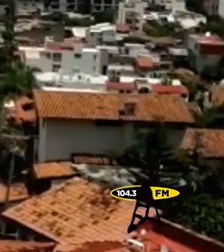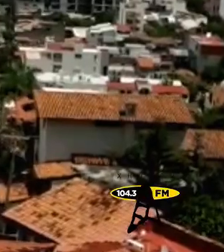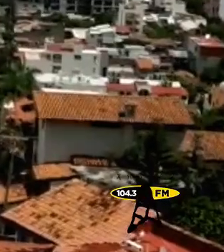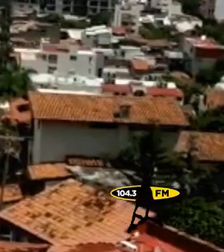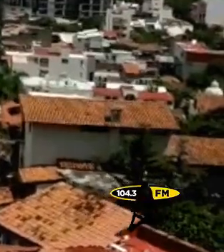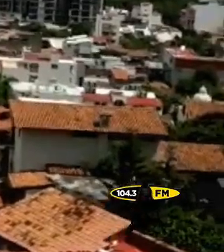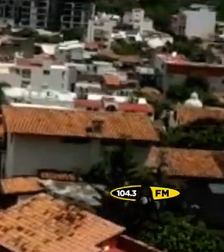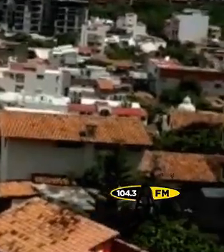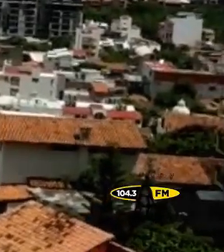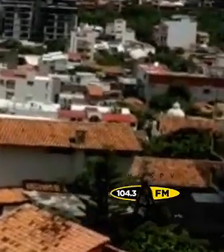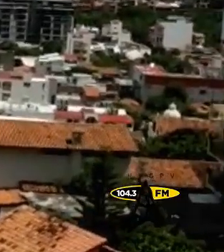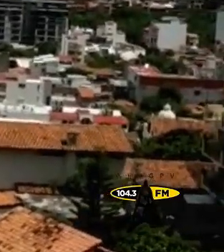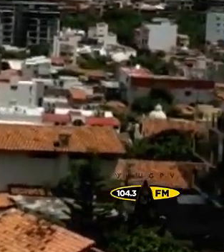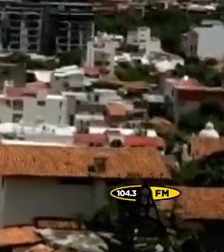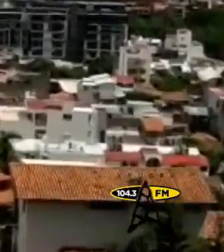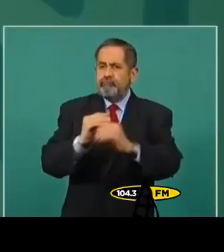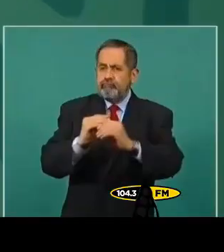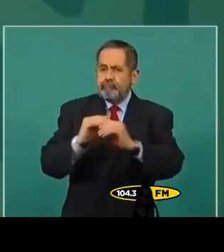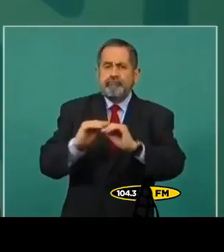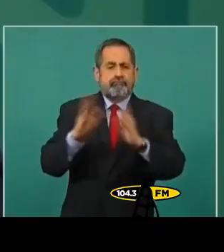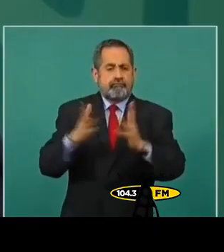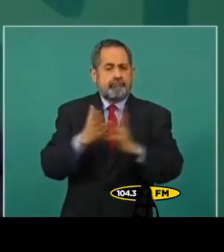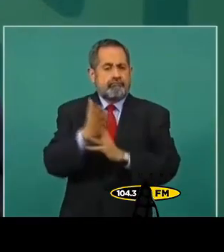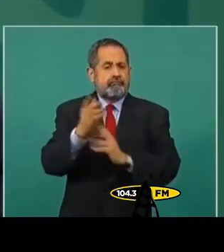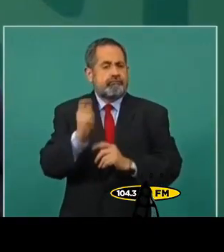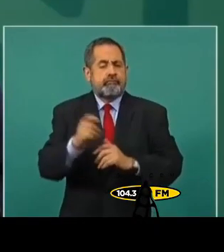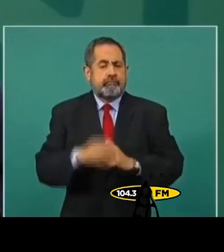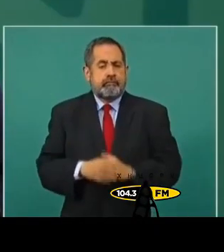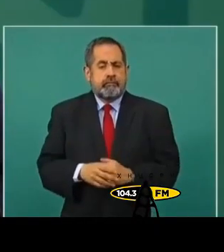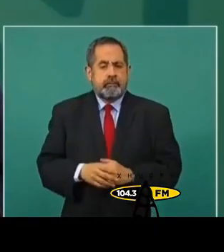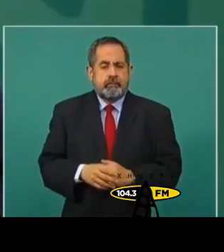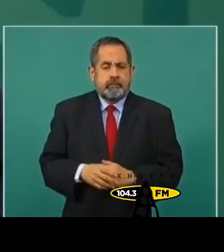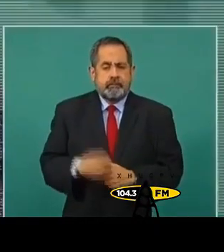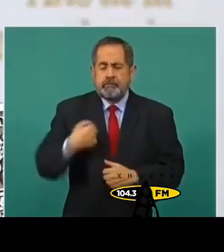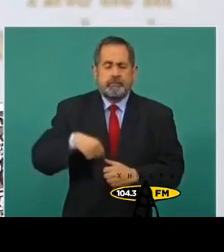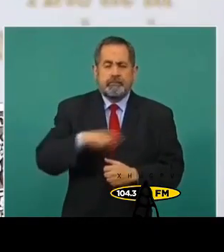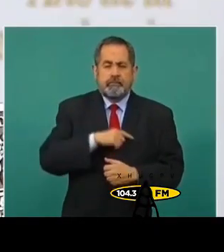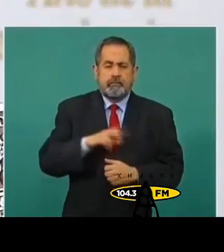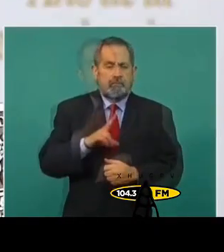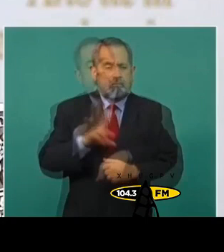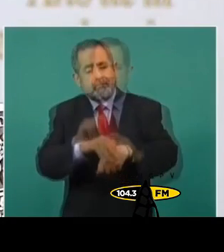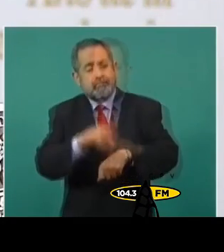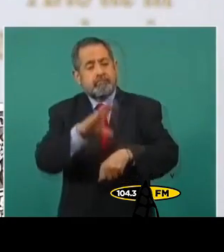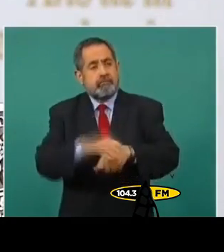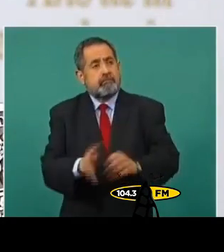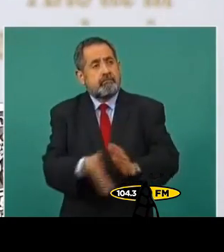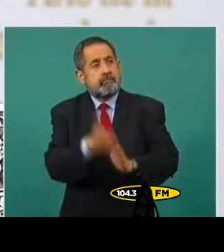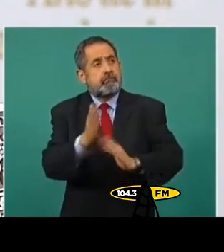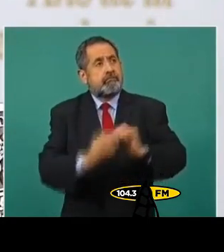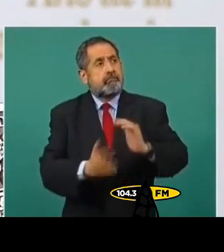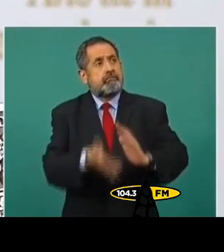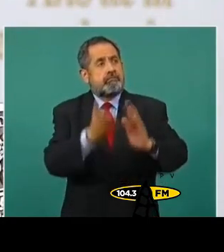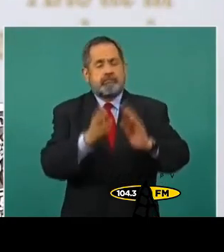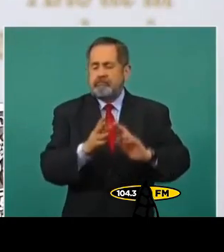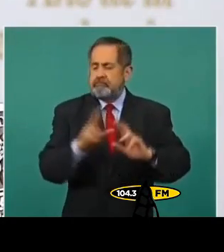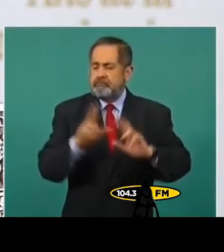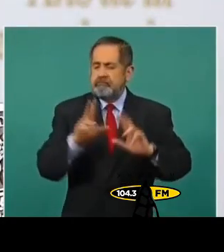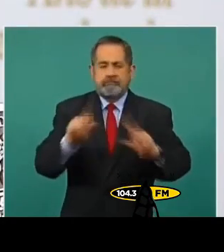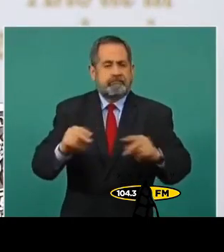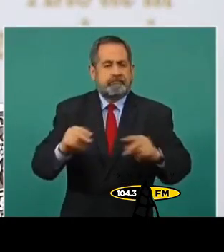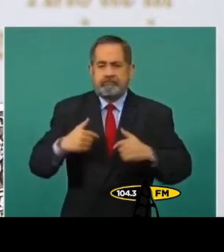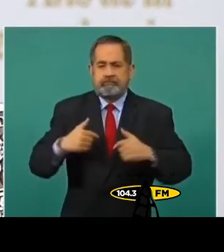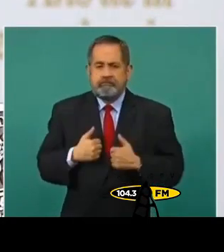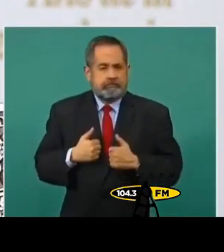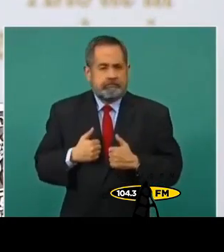reiteró, no habrá permisos. Nosotros no vamos a otorgar permisos para obras inmobiliarias